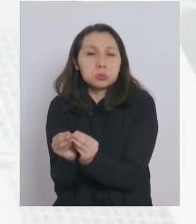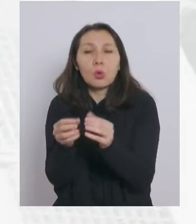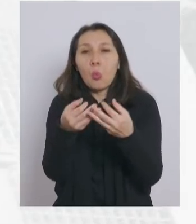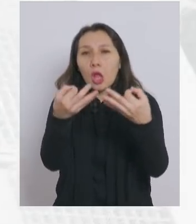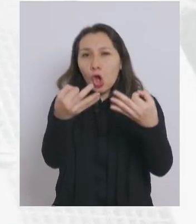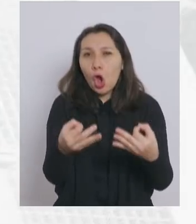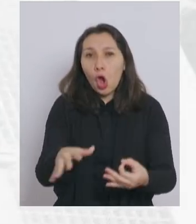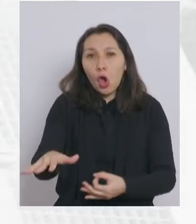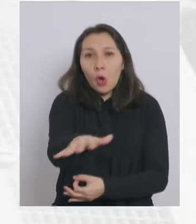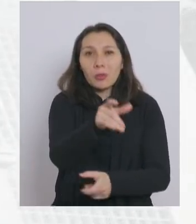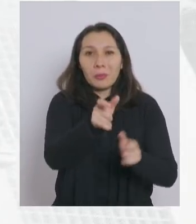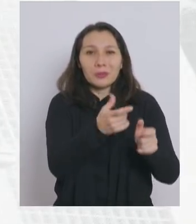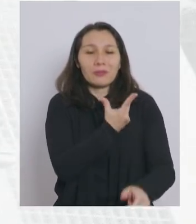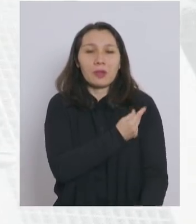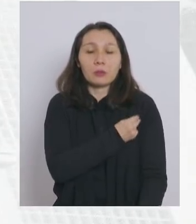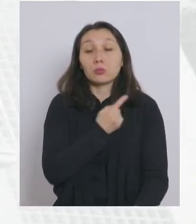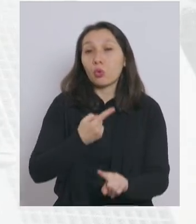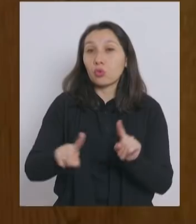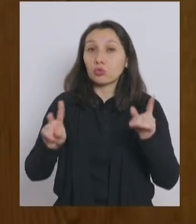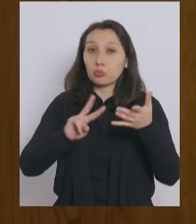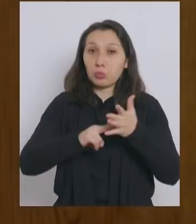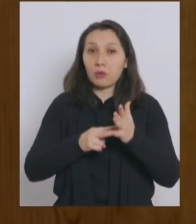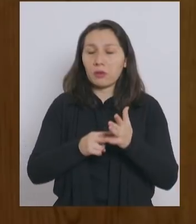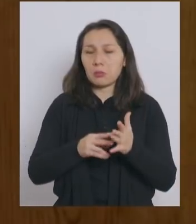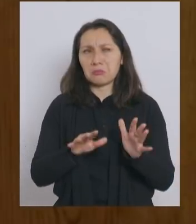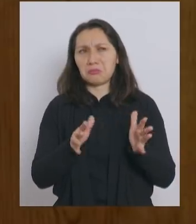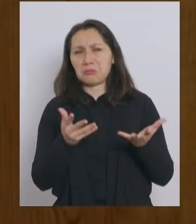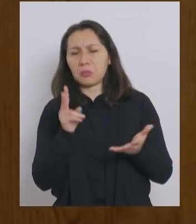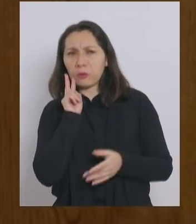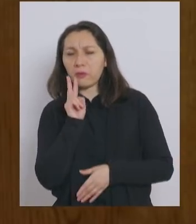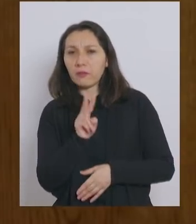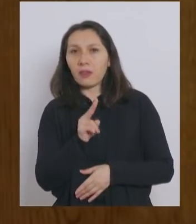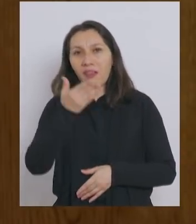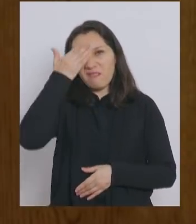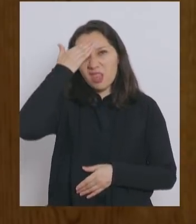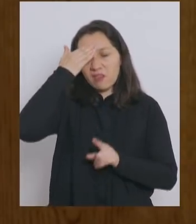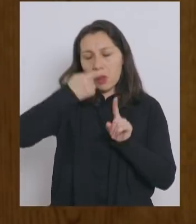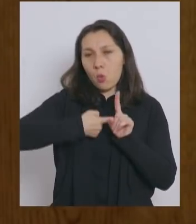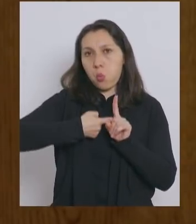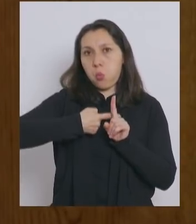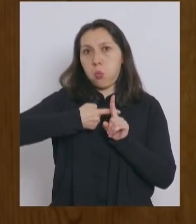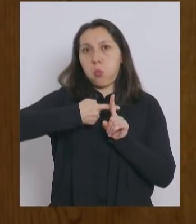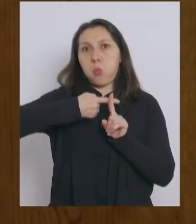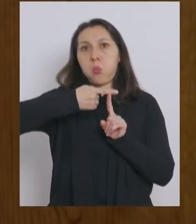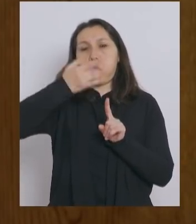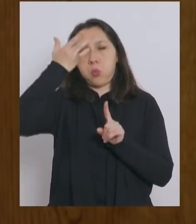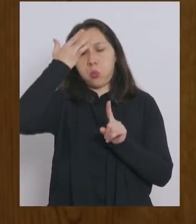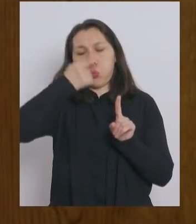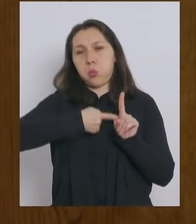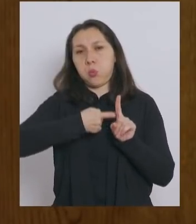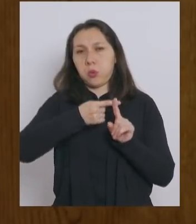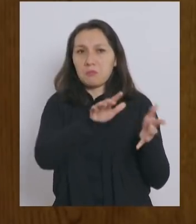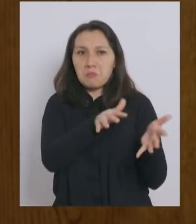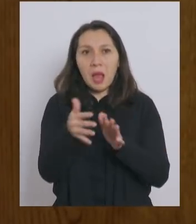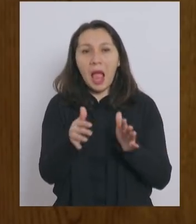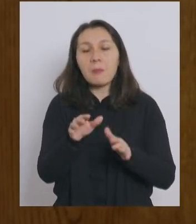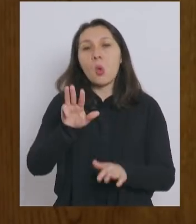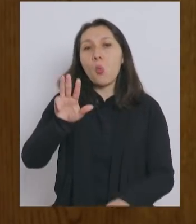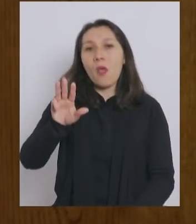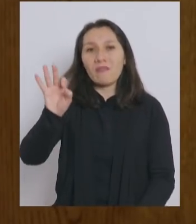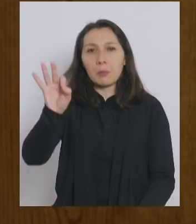vacunados. Otro de los eventos adversos que llamó la atención fue la fiebre, ¿cierto?, que se presentó en aproximadamente